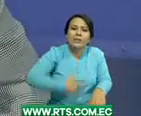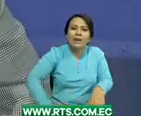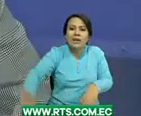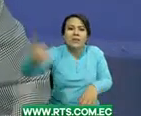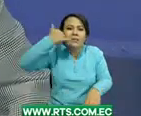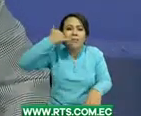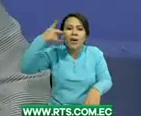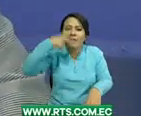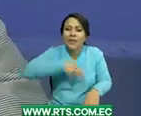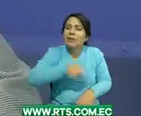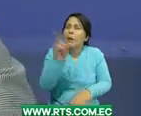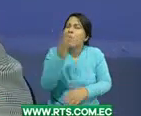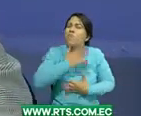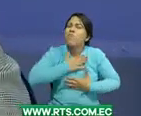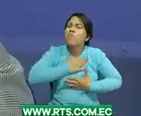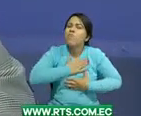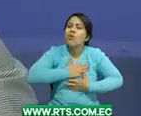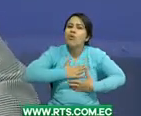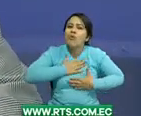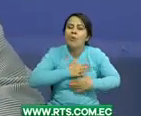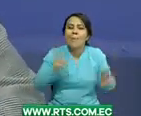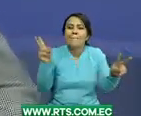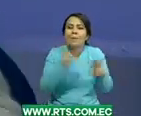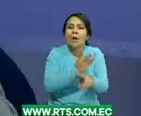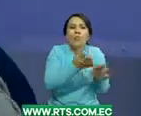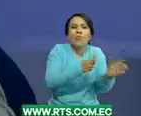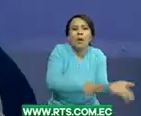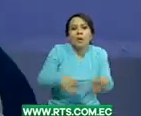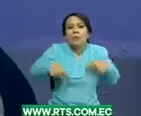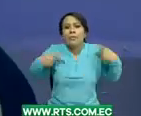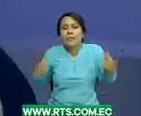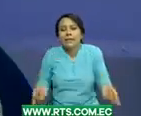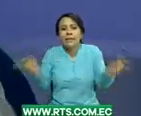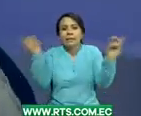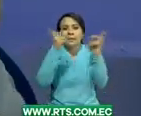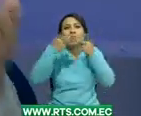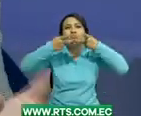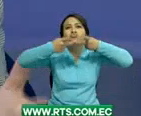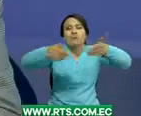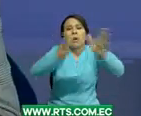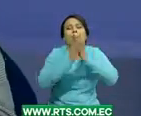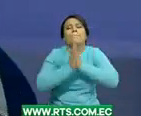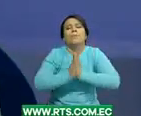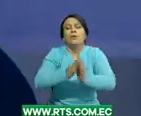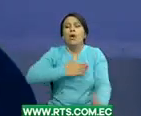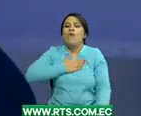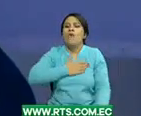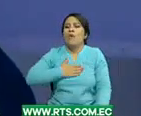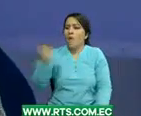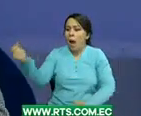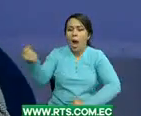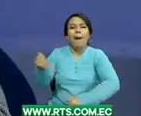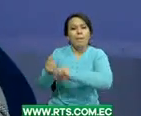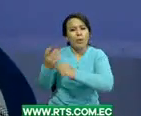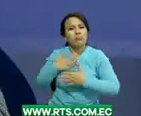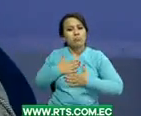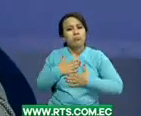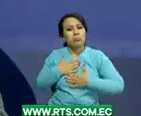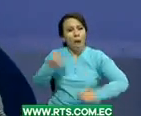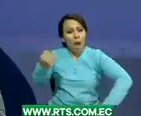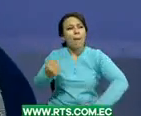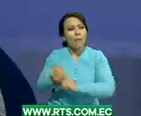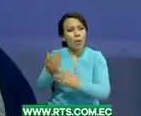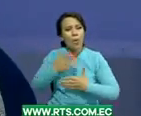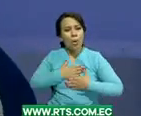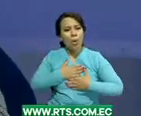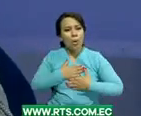veces un segundo es la diferencia entre la vida y la muerte de un ciudadano, así es que les vamos a hacer una campaña donde le pido de favor que nos apoye usted. Cuenten con nuestro apoyo. Para generar